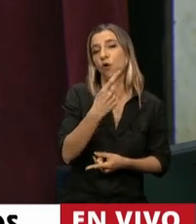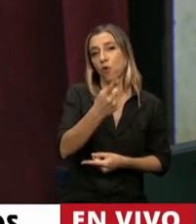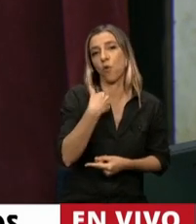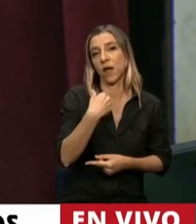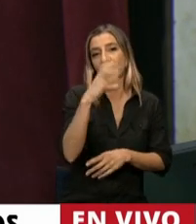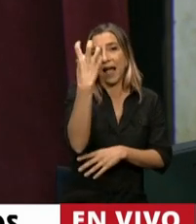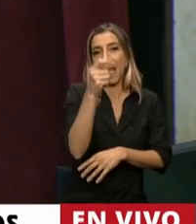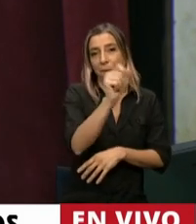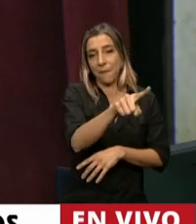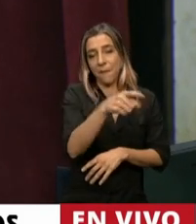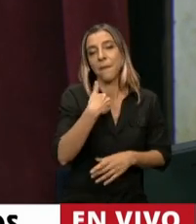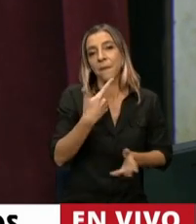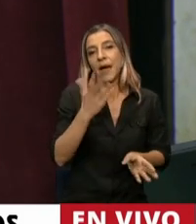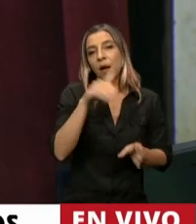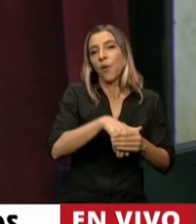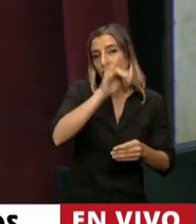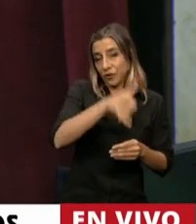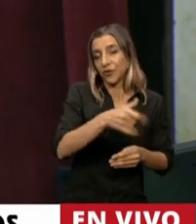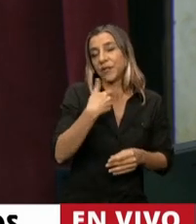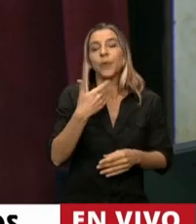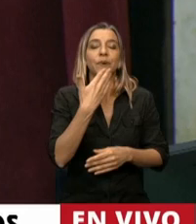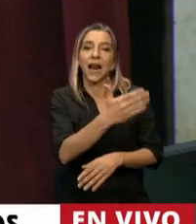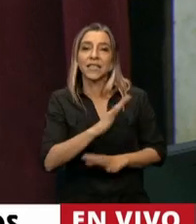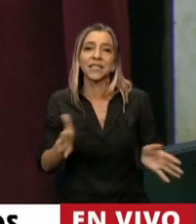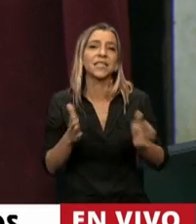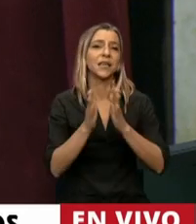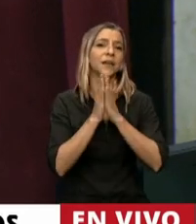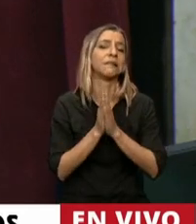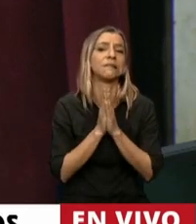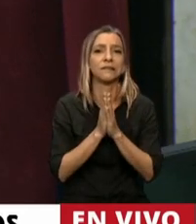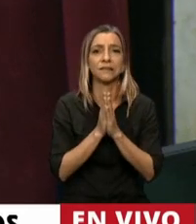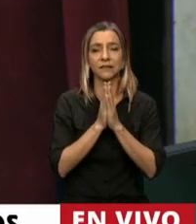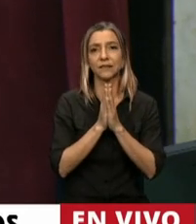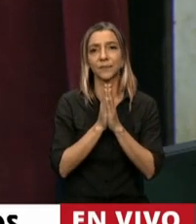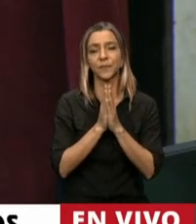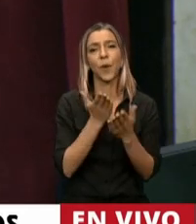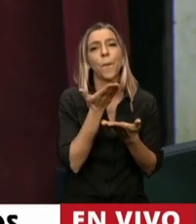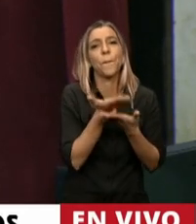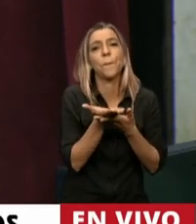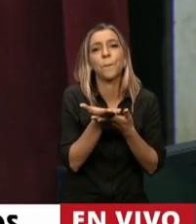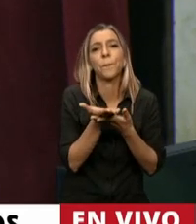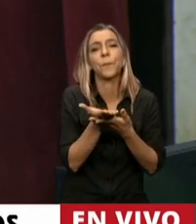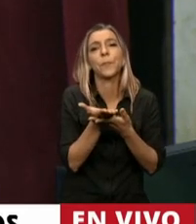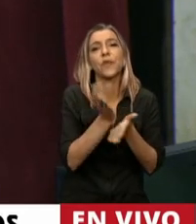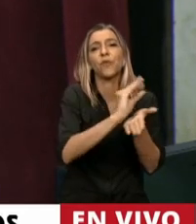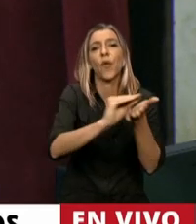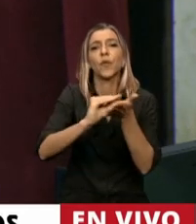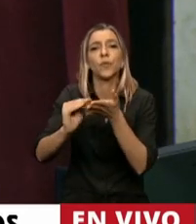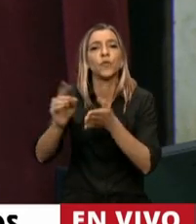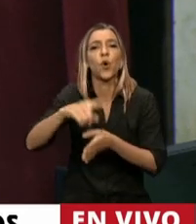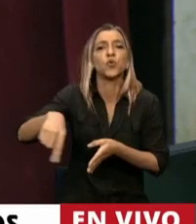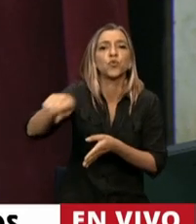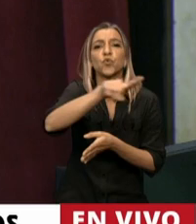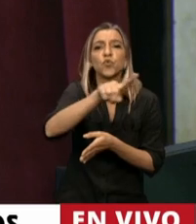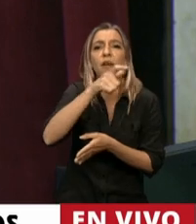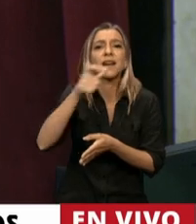Positivo. Gracias, diputada Martínez Villada. Les puedo pedir, por favor, que hagan uso de la palabra en